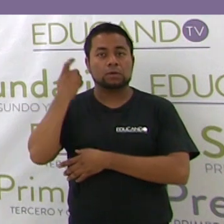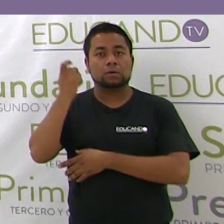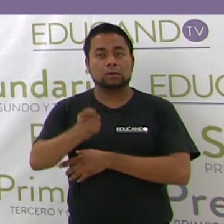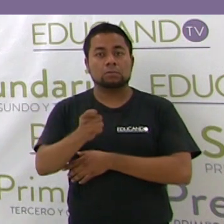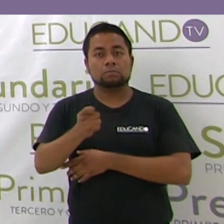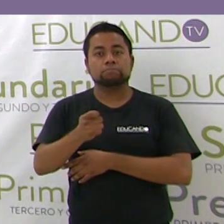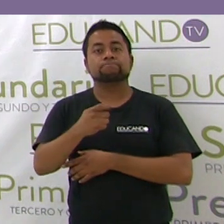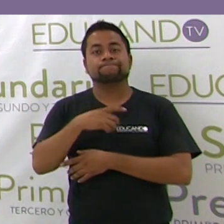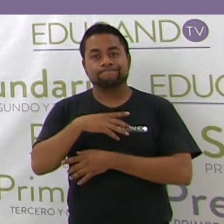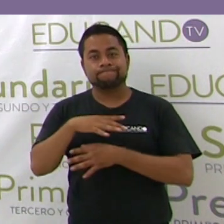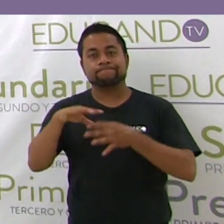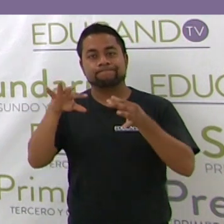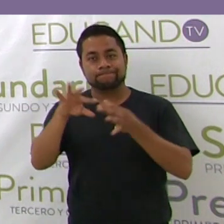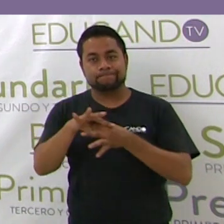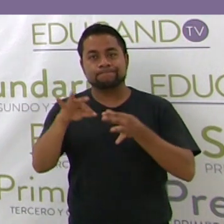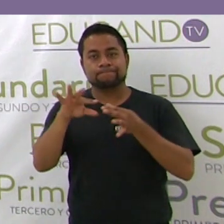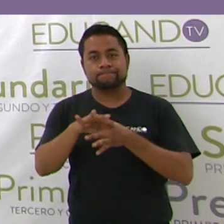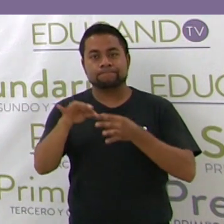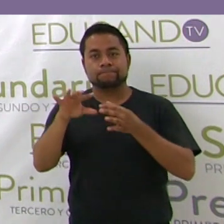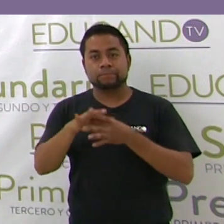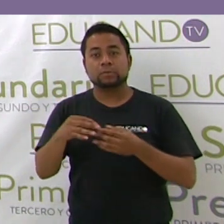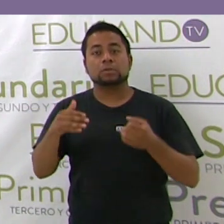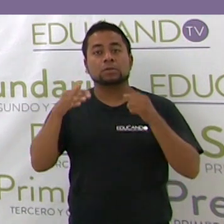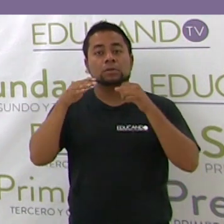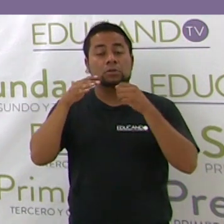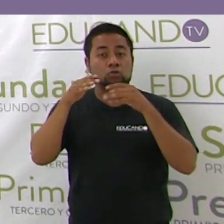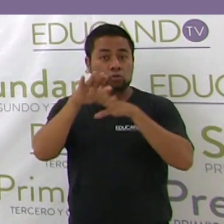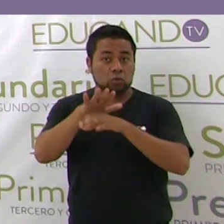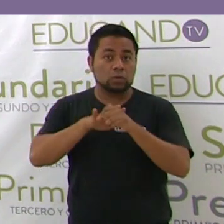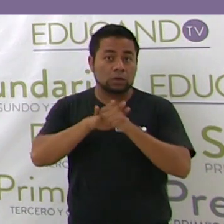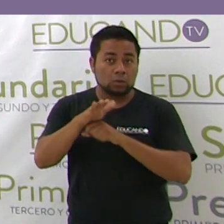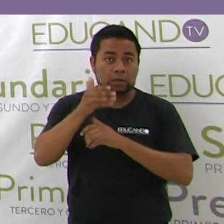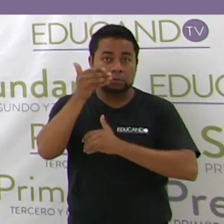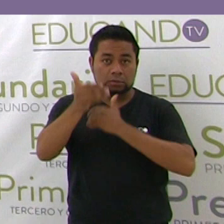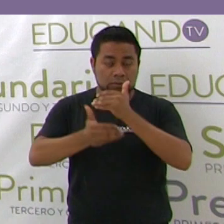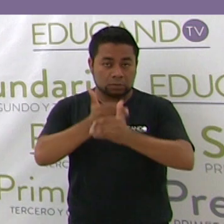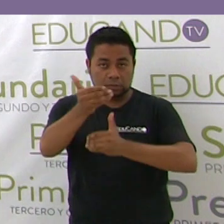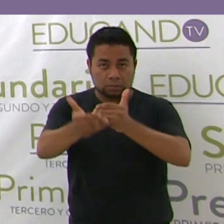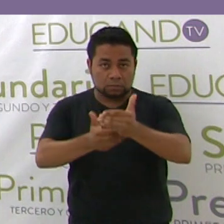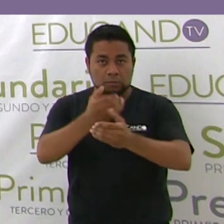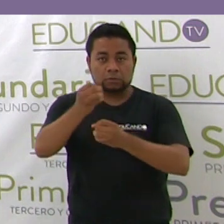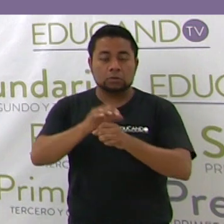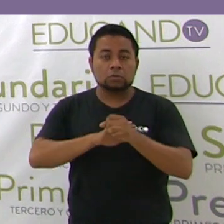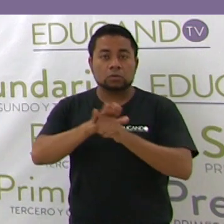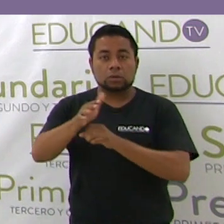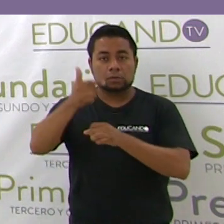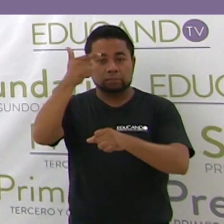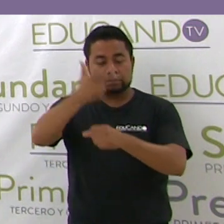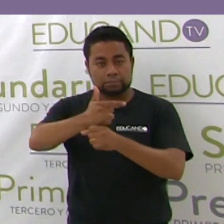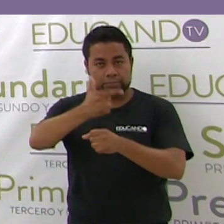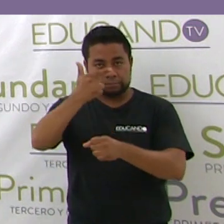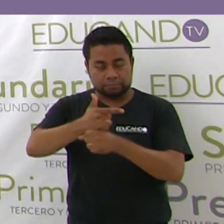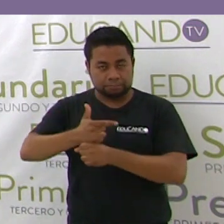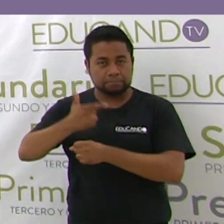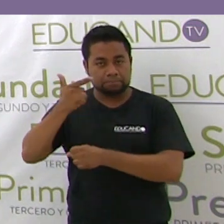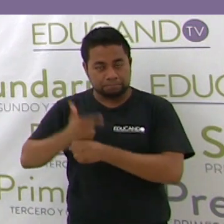de los logros o avances o descubrimientos